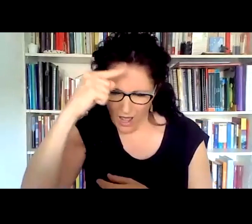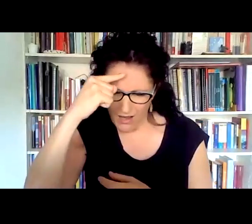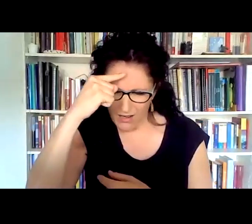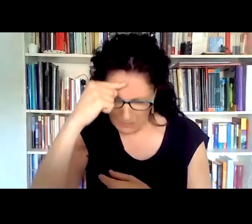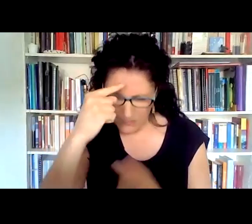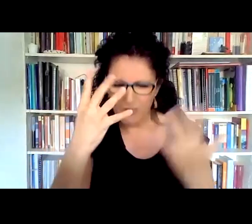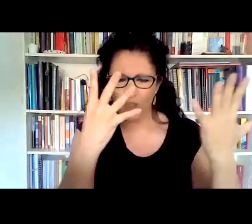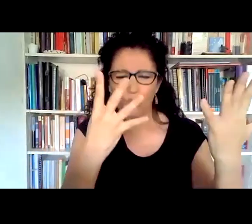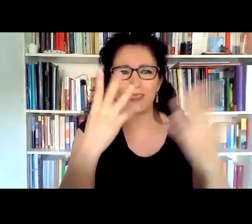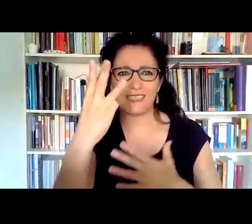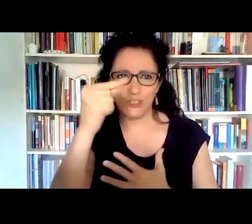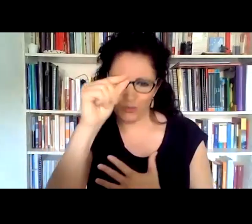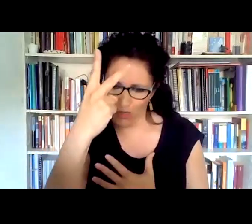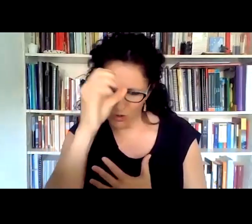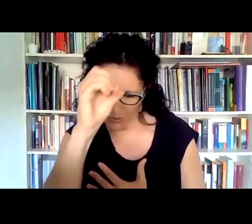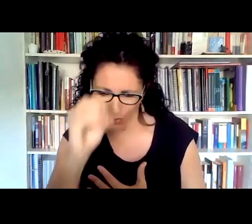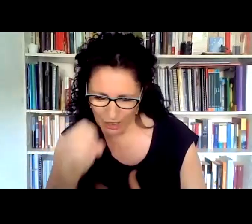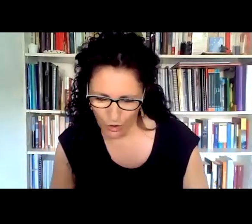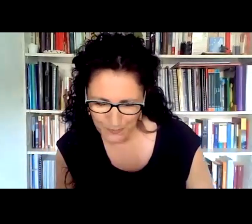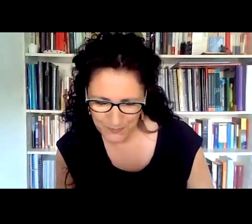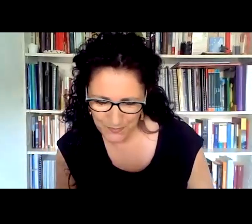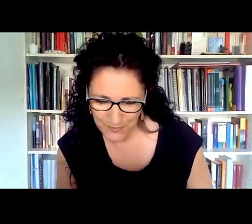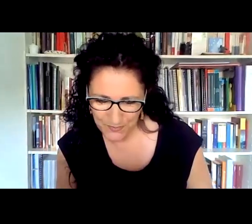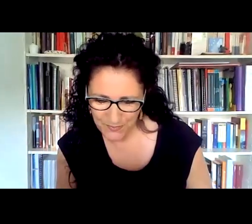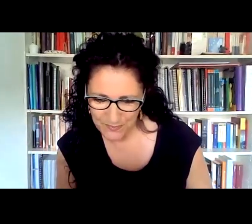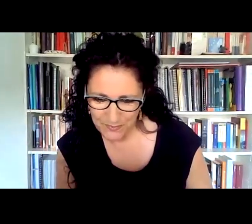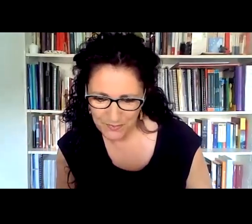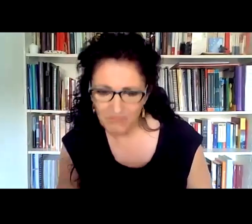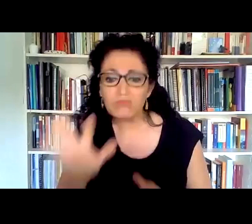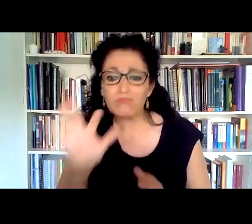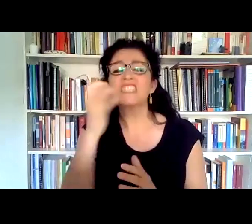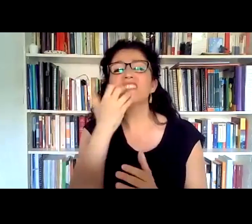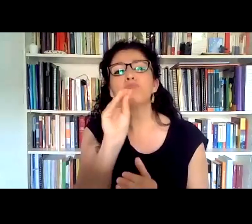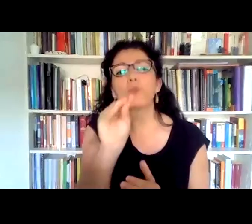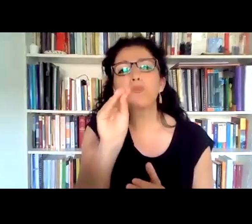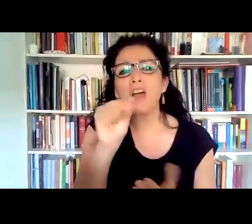y que cuenta con elementos culturales, el 93%.